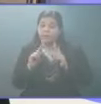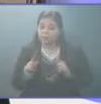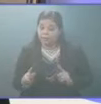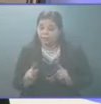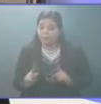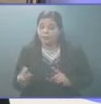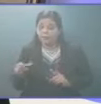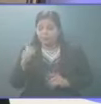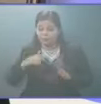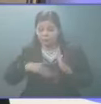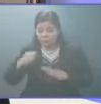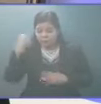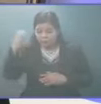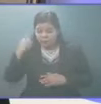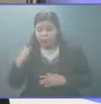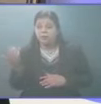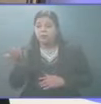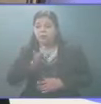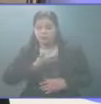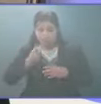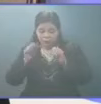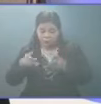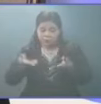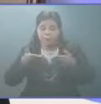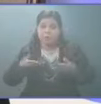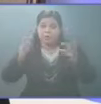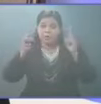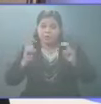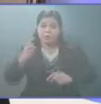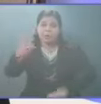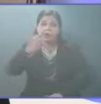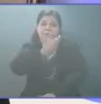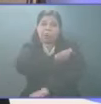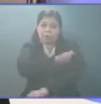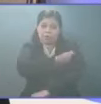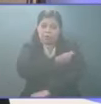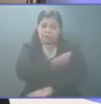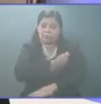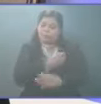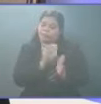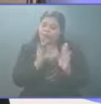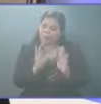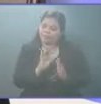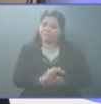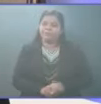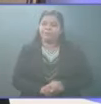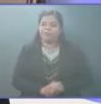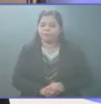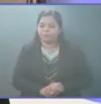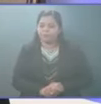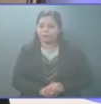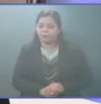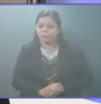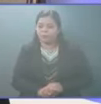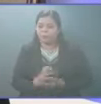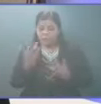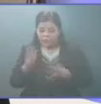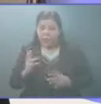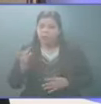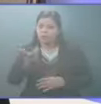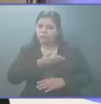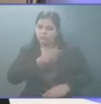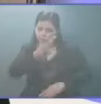la otra parte que nos puede ayudar mucho va a ser el tema de la vacunación. Ahora, al estar